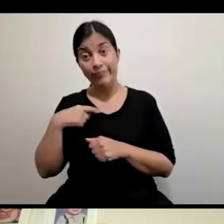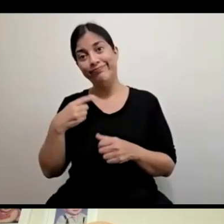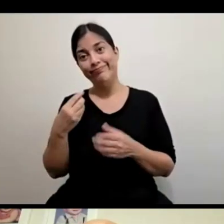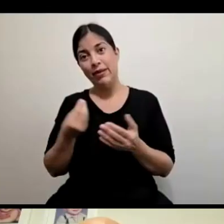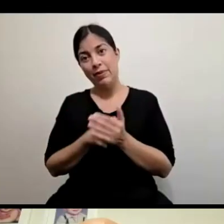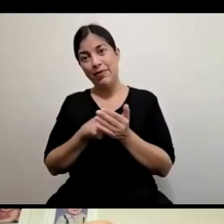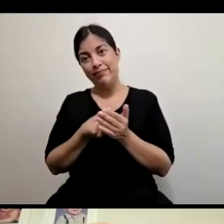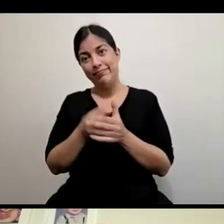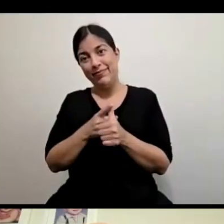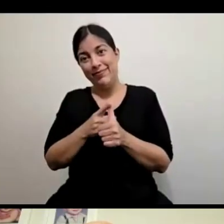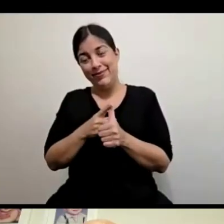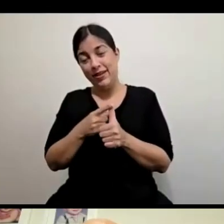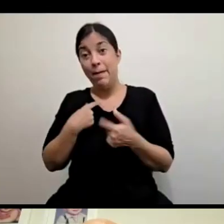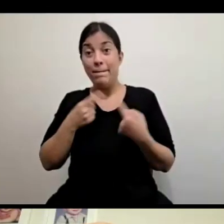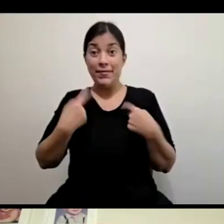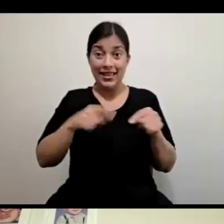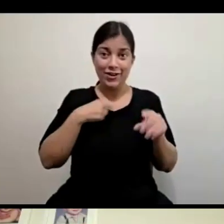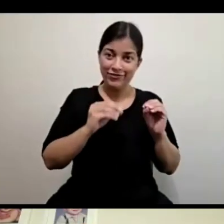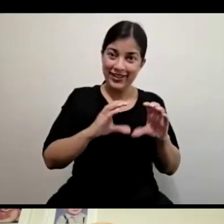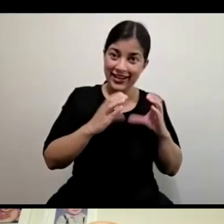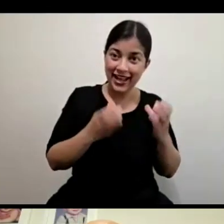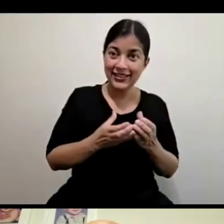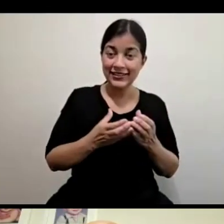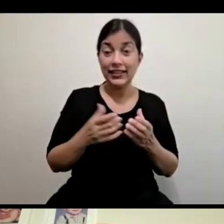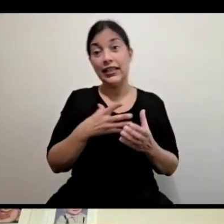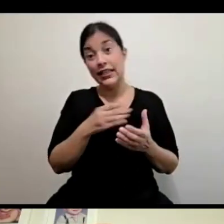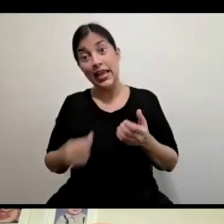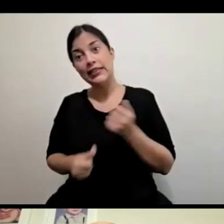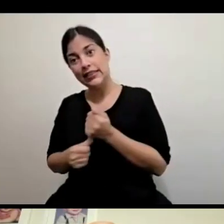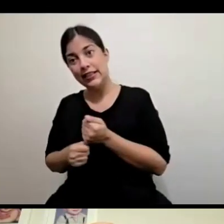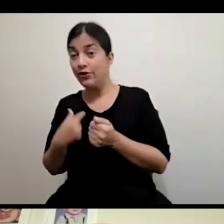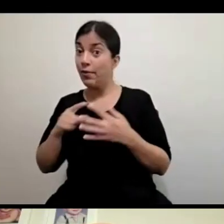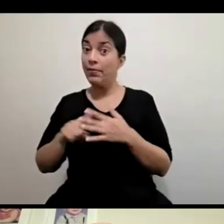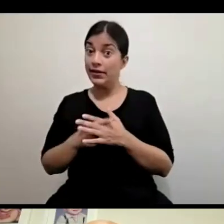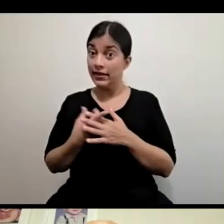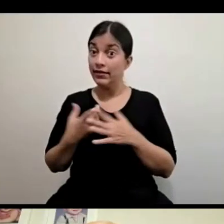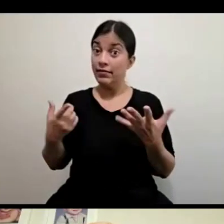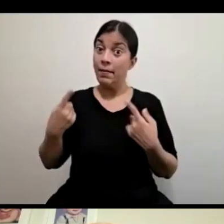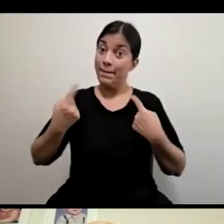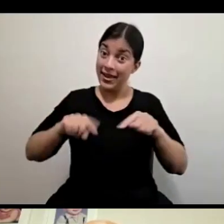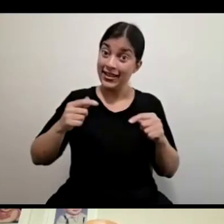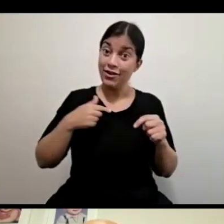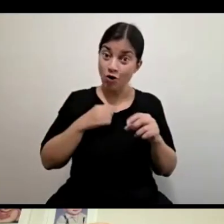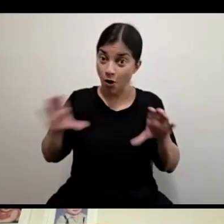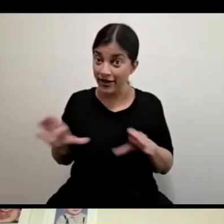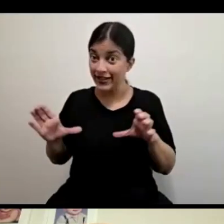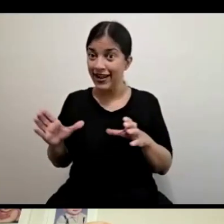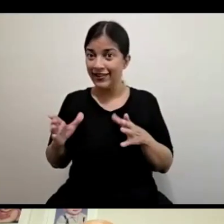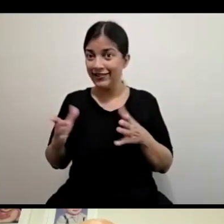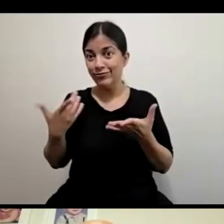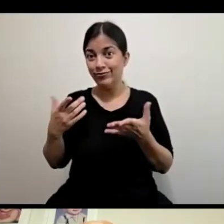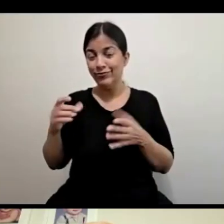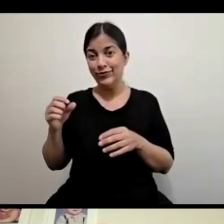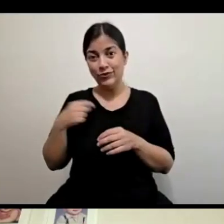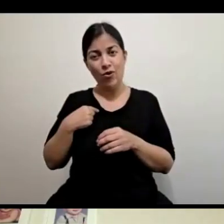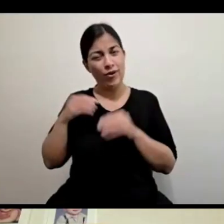mientras daba clases, era asistente de cátedra, así que era como que empecé mientras hacía lo que me estaba educando, lo que